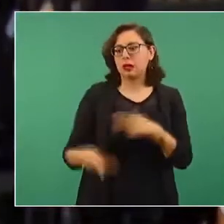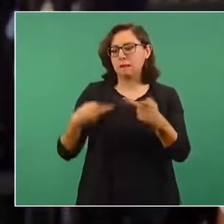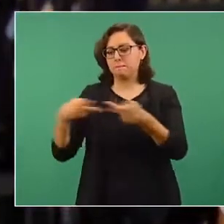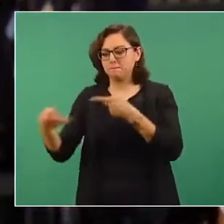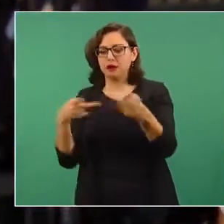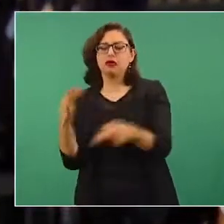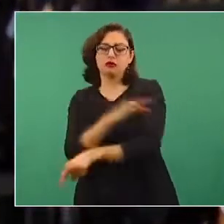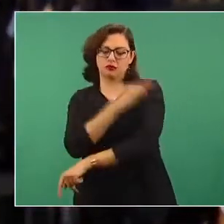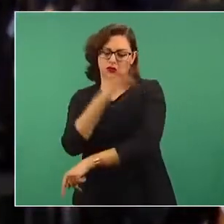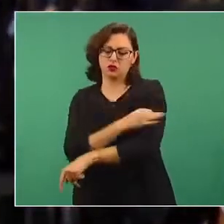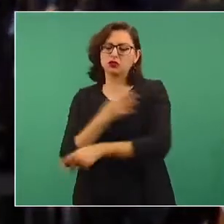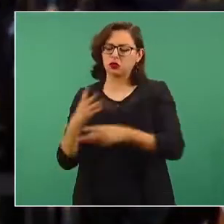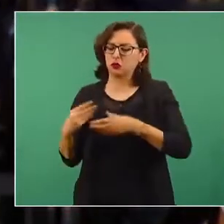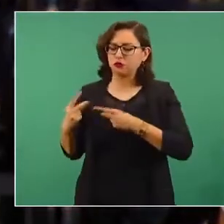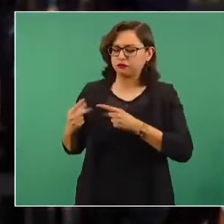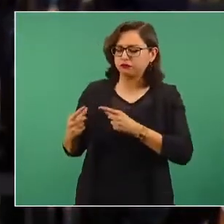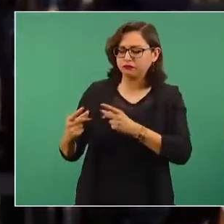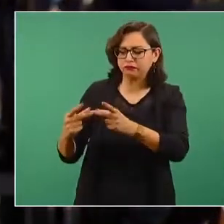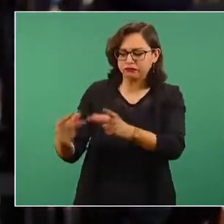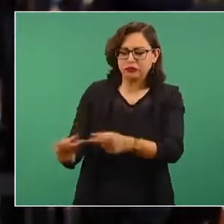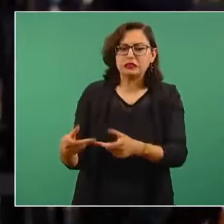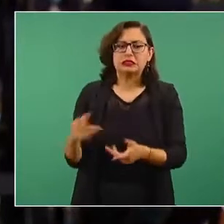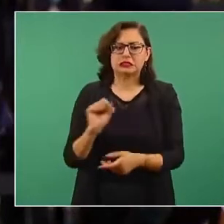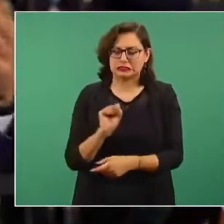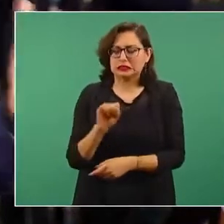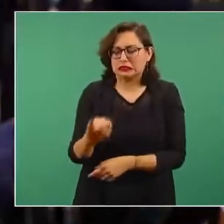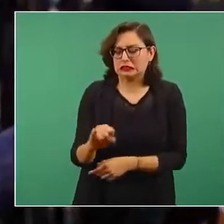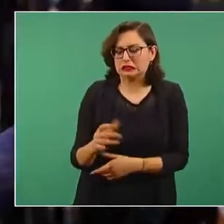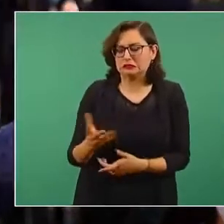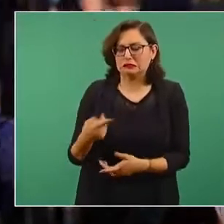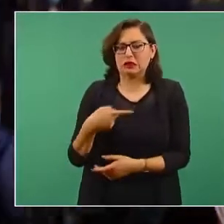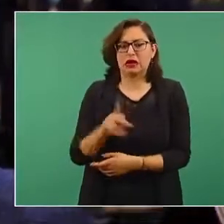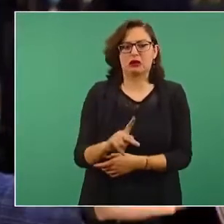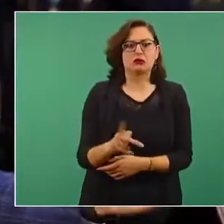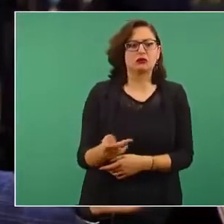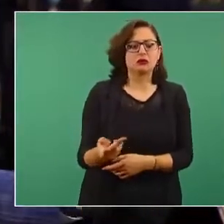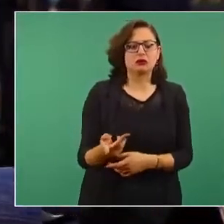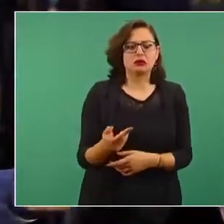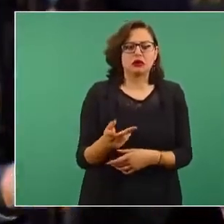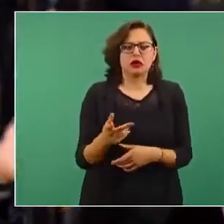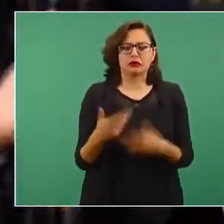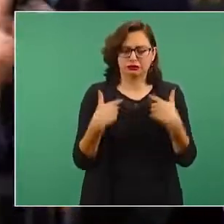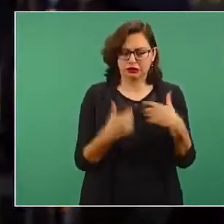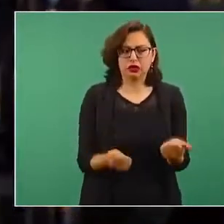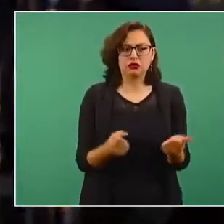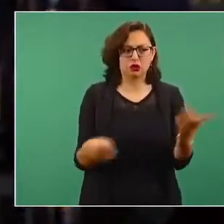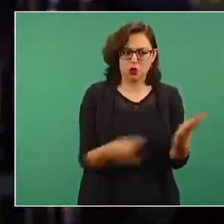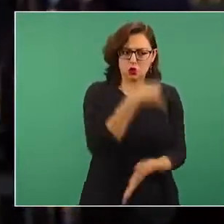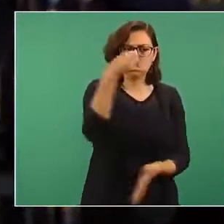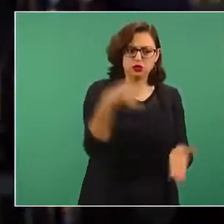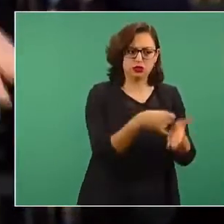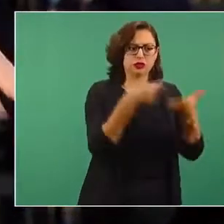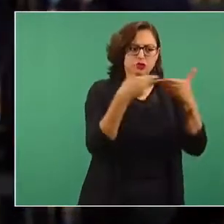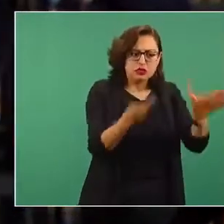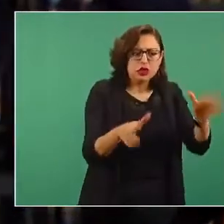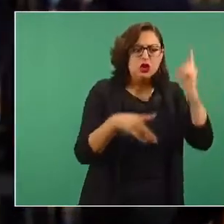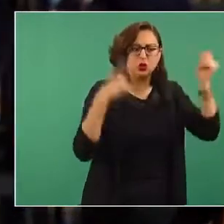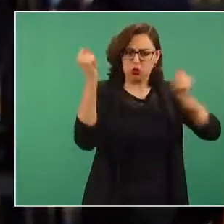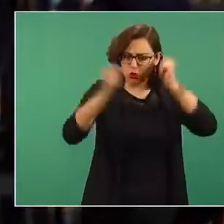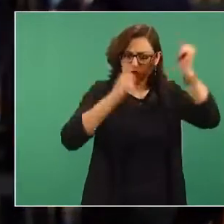ayudaría a la economía, habría empleos en la isla, fomentaría el turismo en el